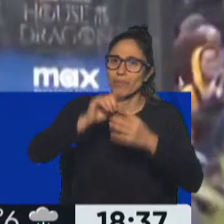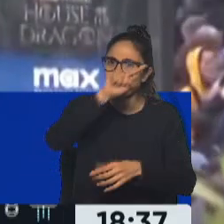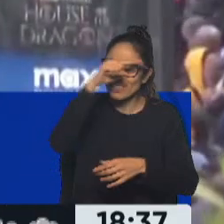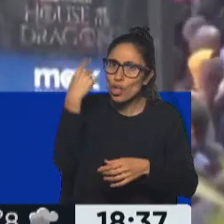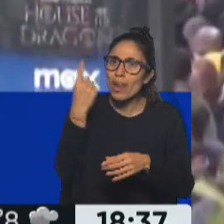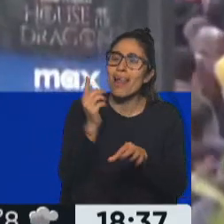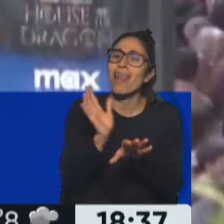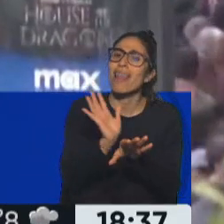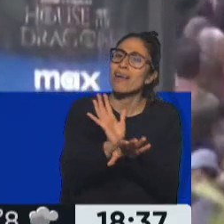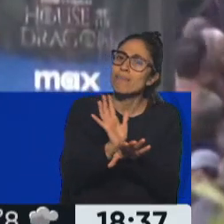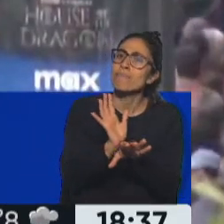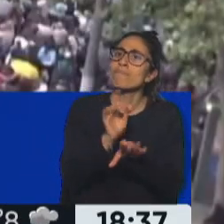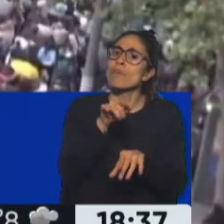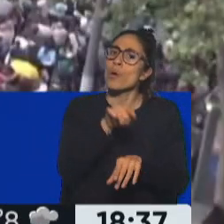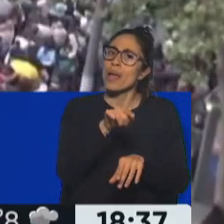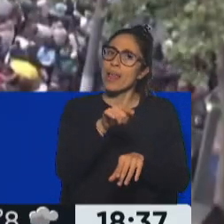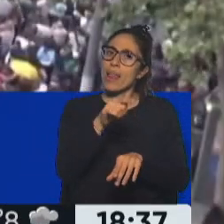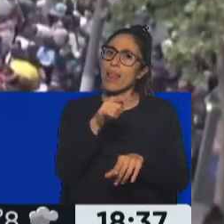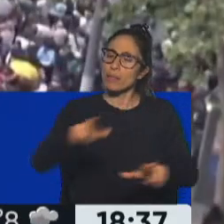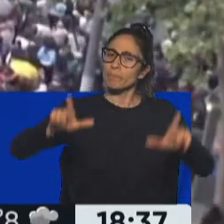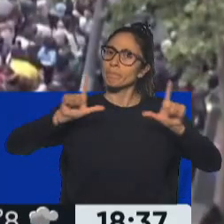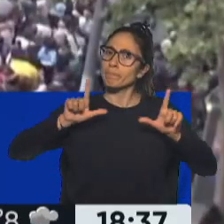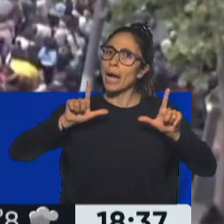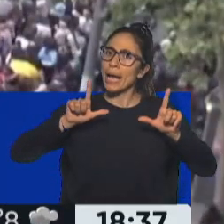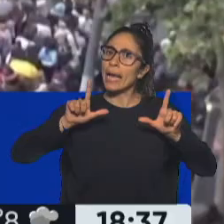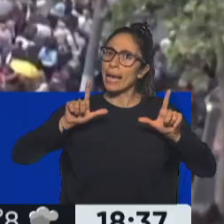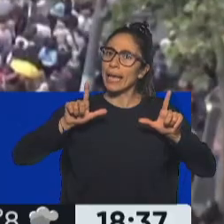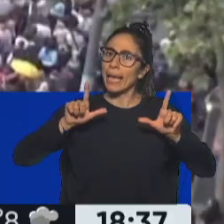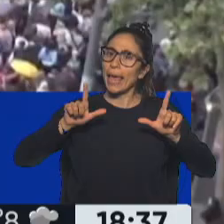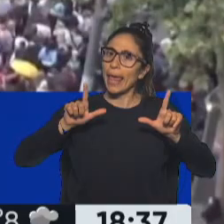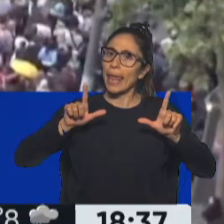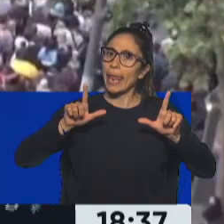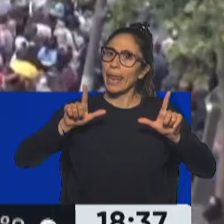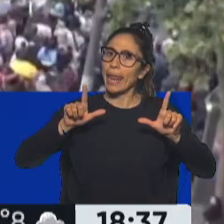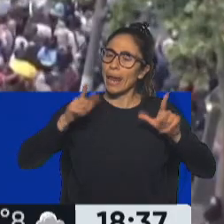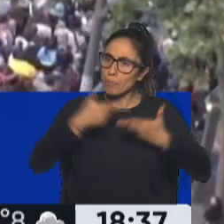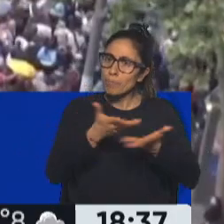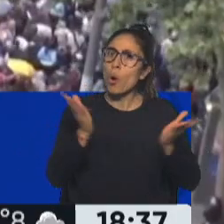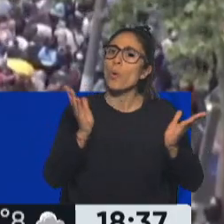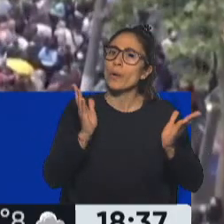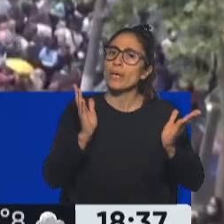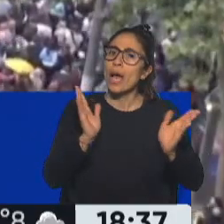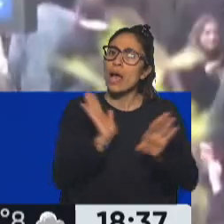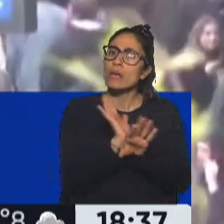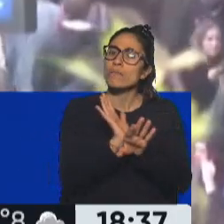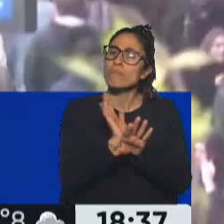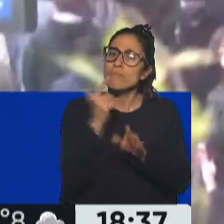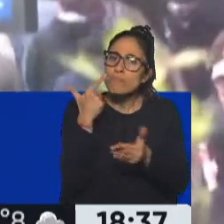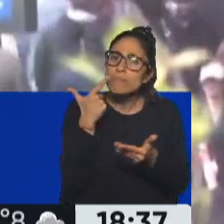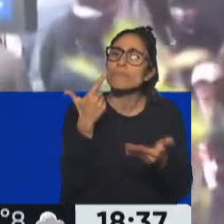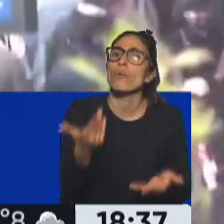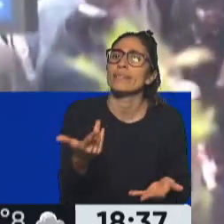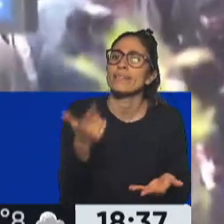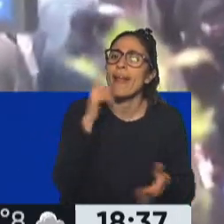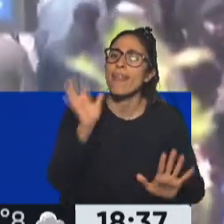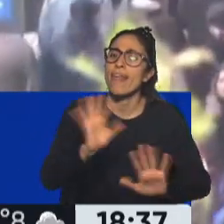su imagen y despegarse de, digamos, un pasado próximo a